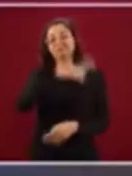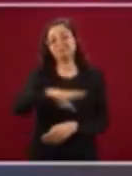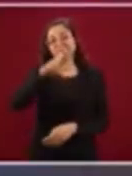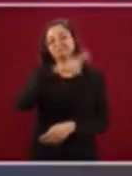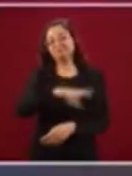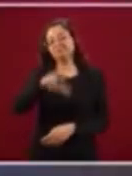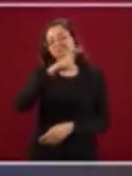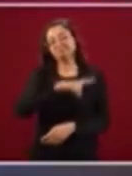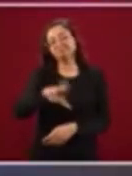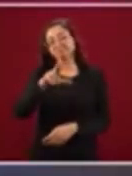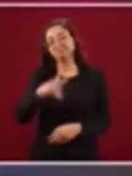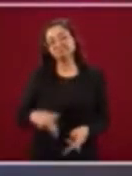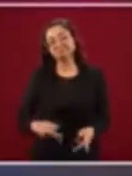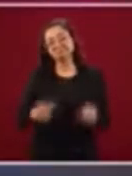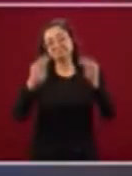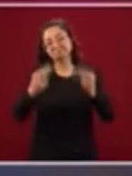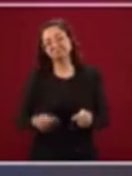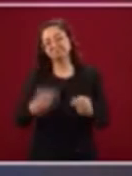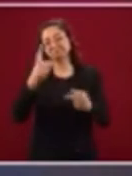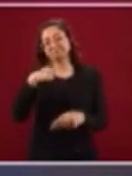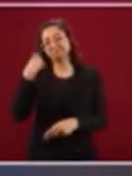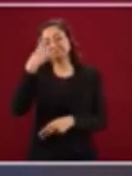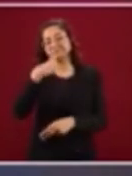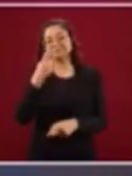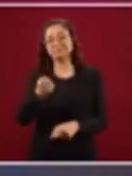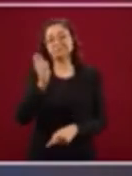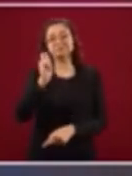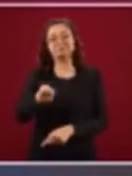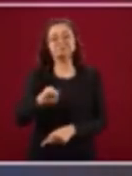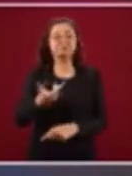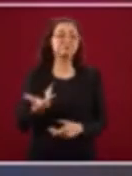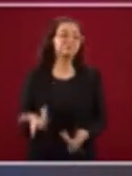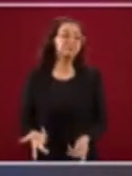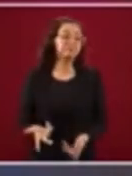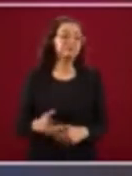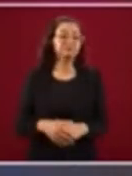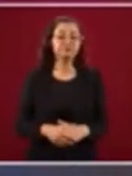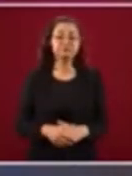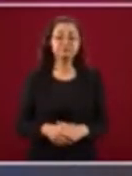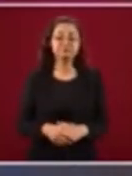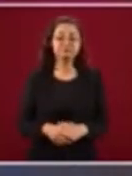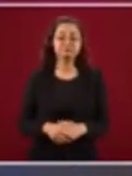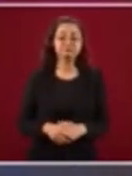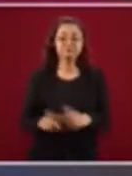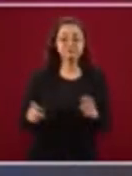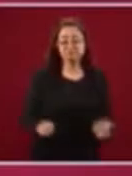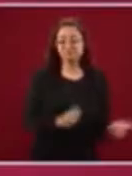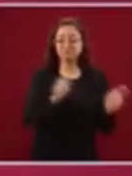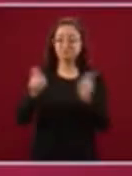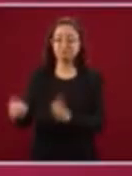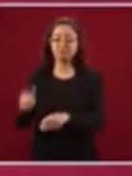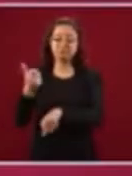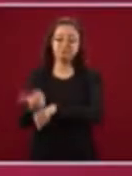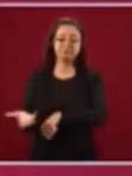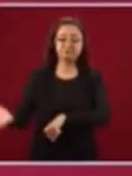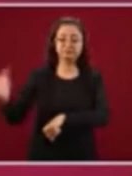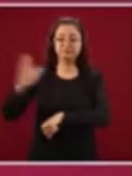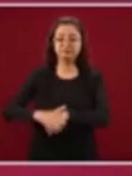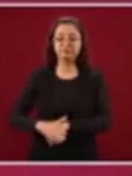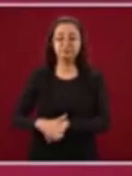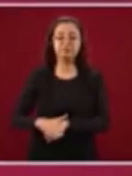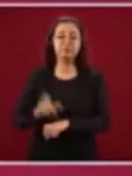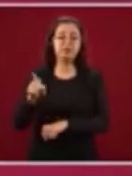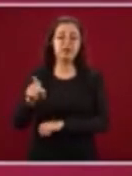o sea, que lo administre, que ya lo va a tener la Fuerza